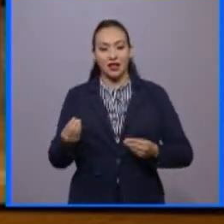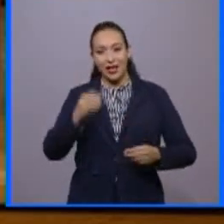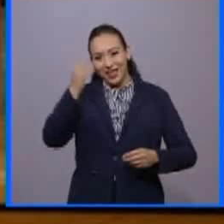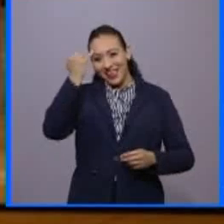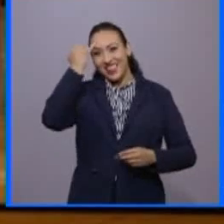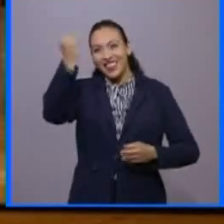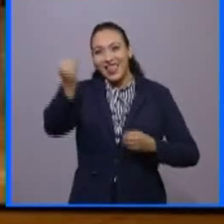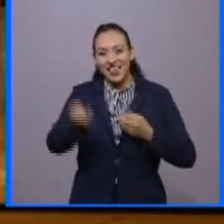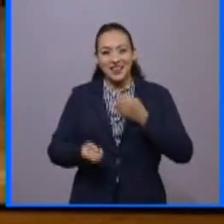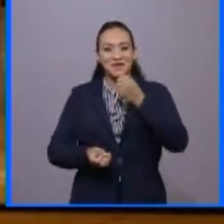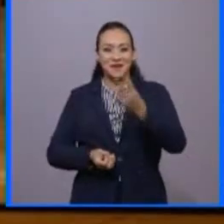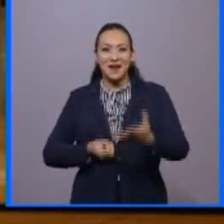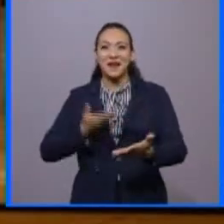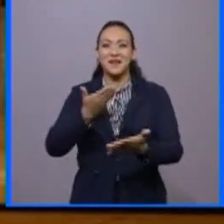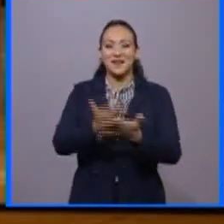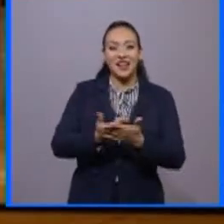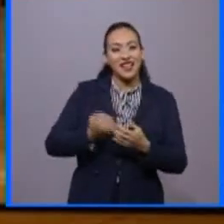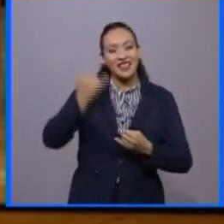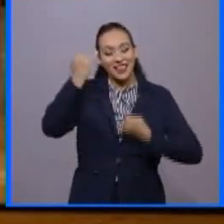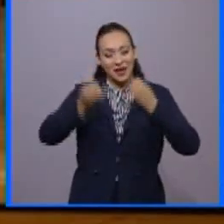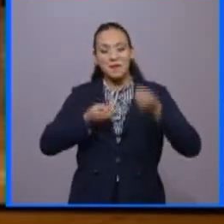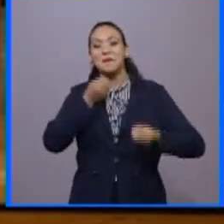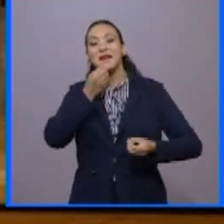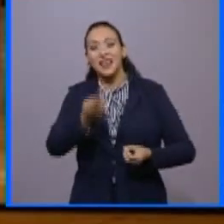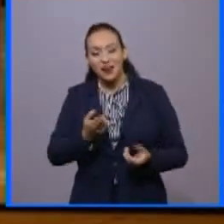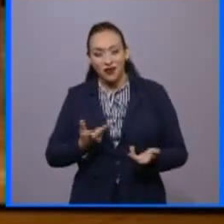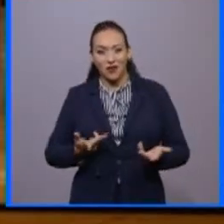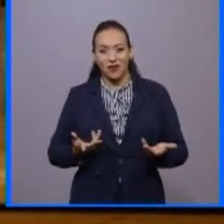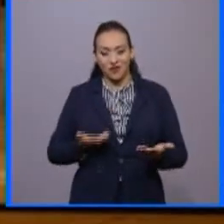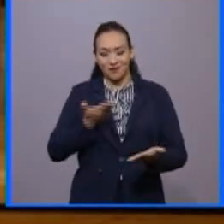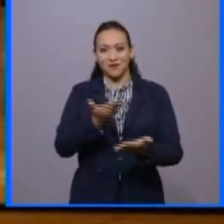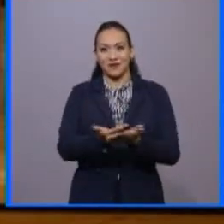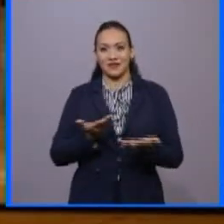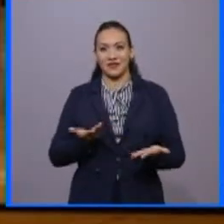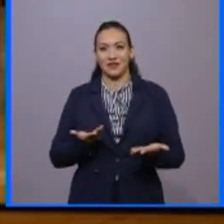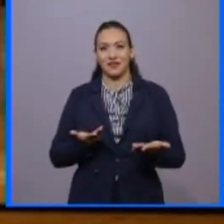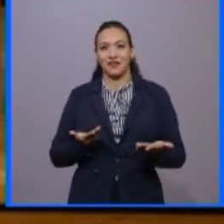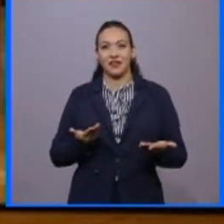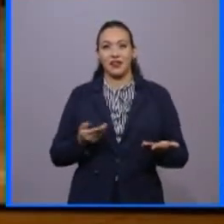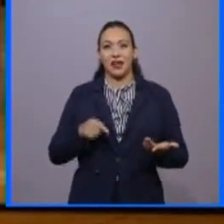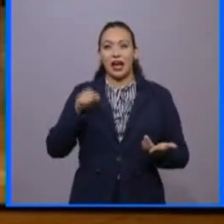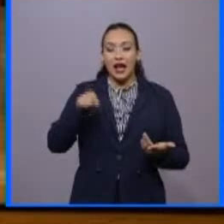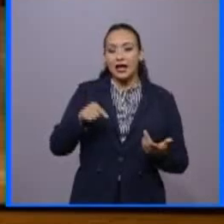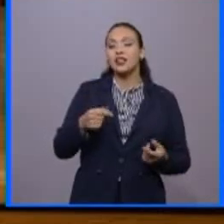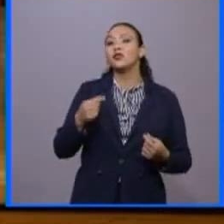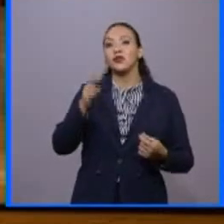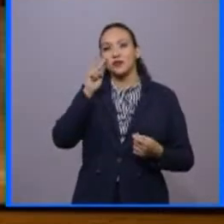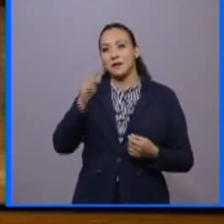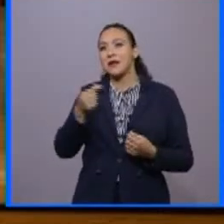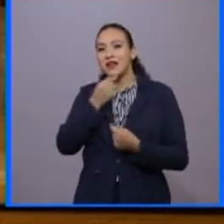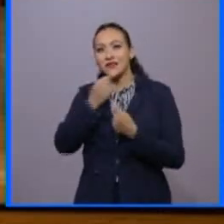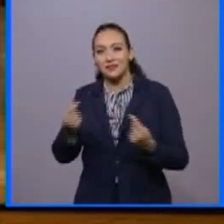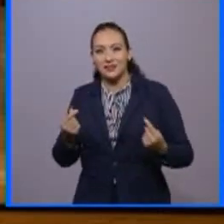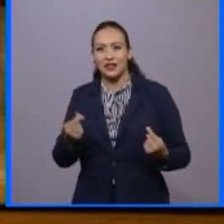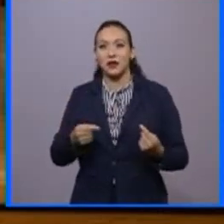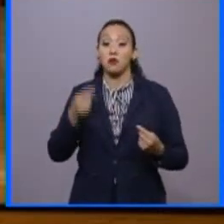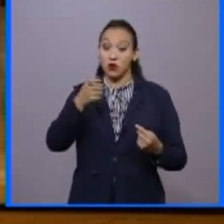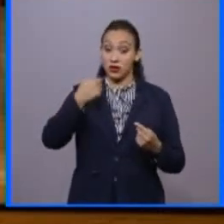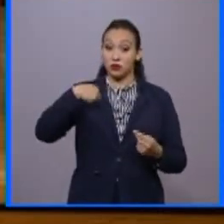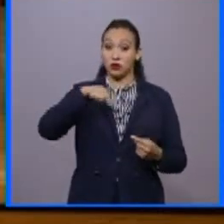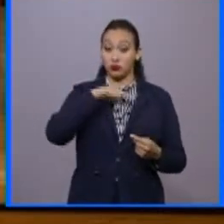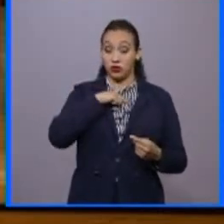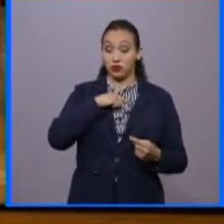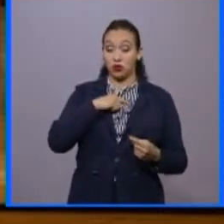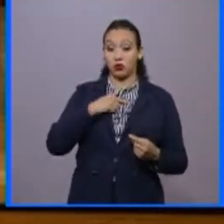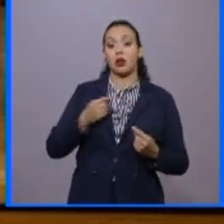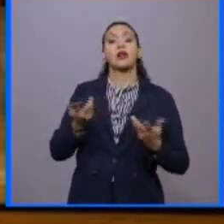creatividad, buena fe, creación. No se ven ahí los chavos Ahí sí estamos